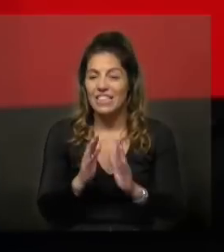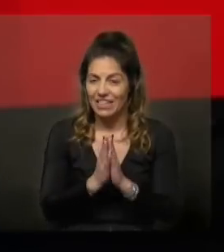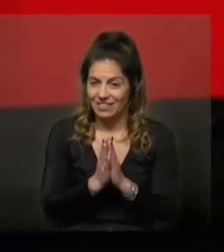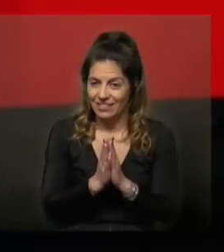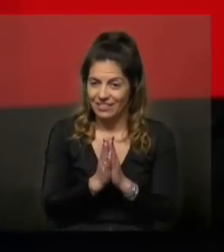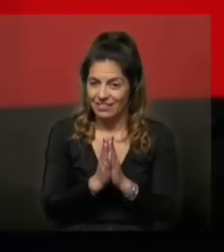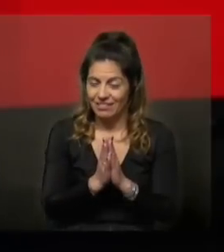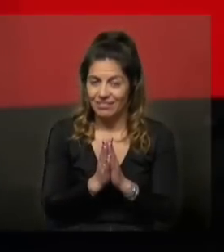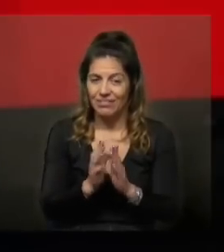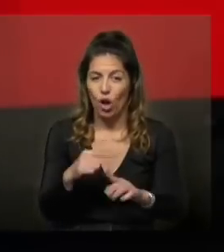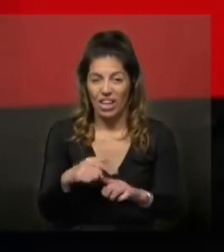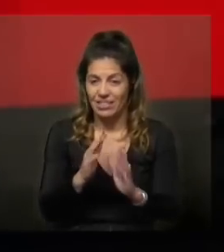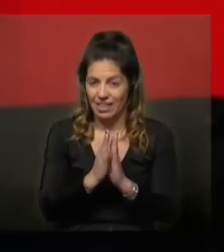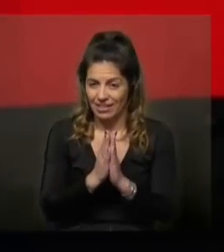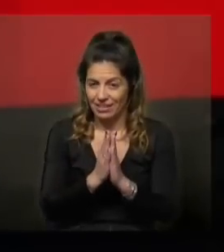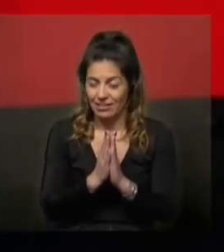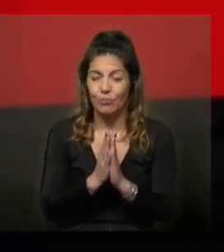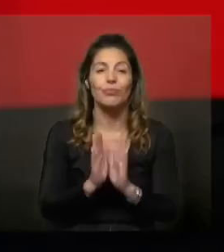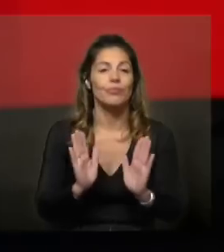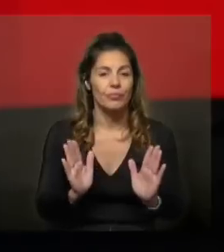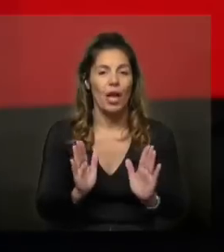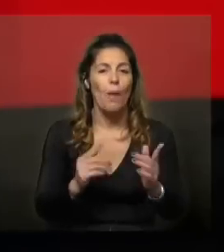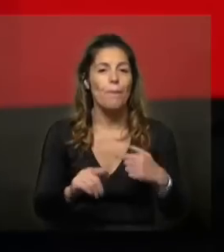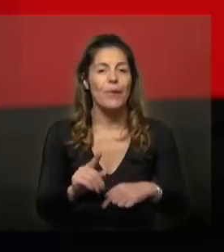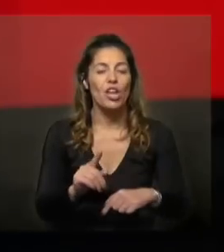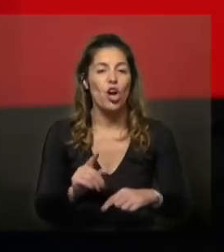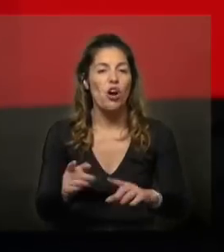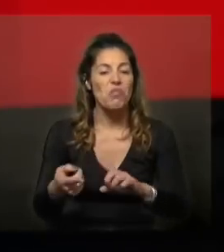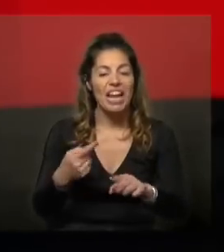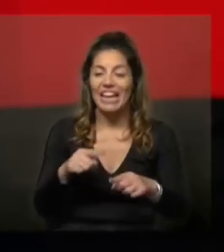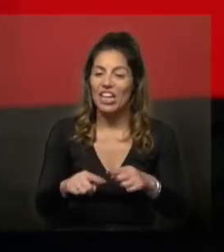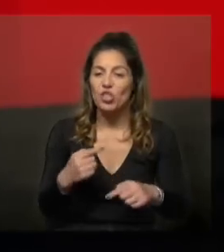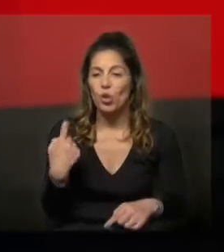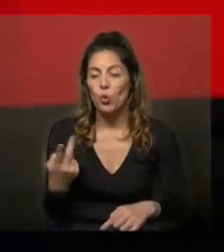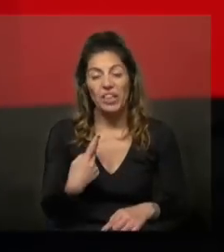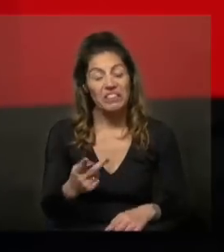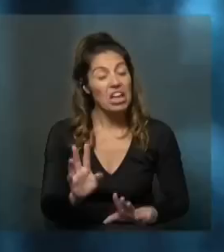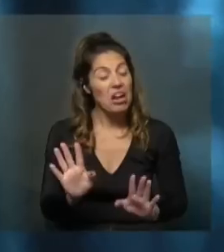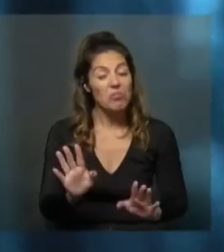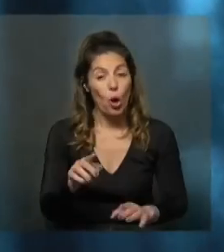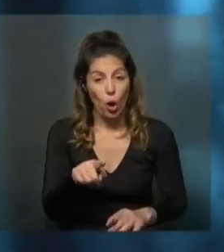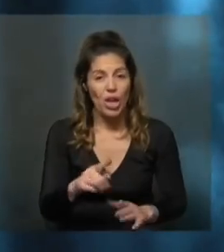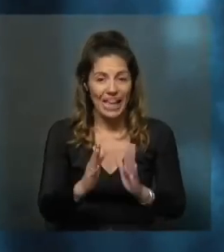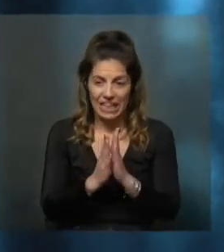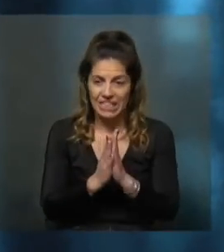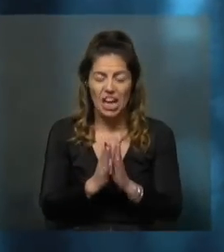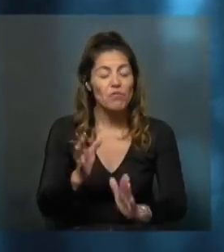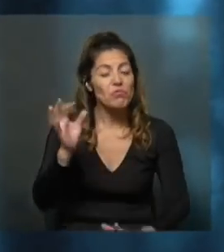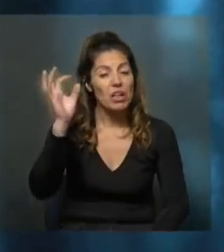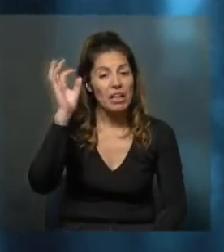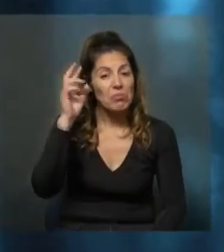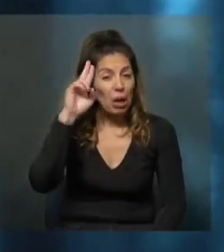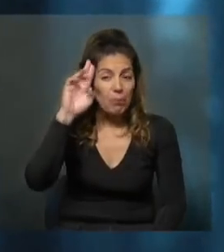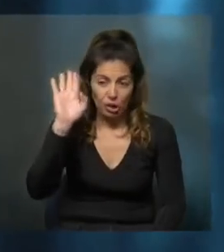iglesias pero el vínculo nuestro Fue bastante respetuoso O sea sí